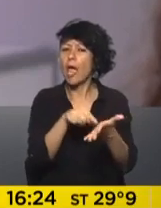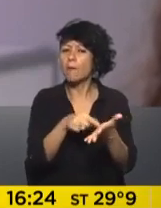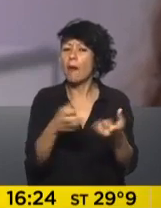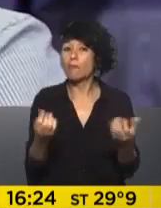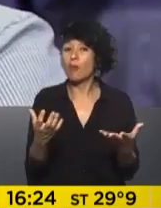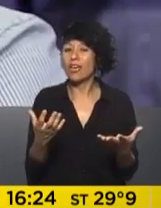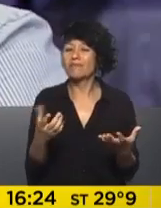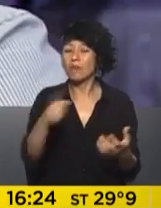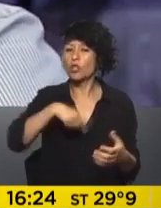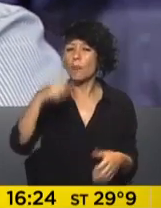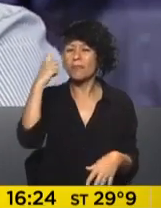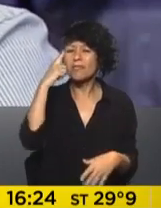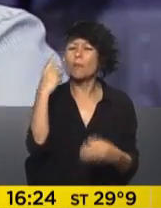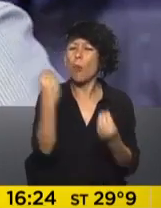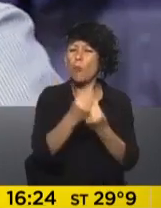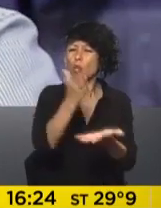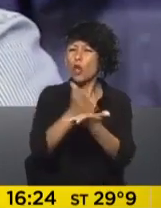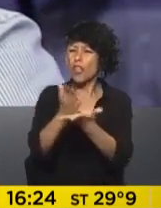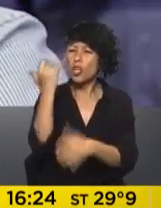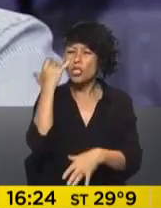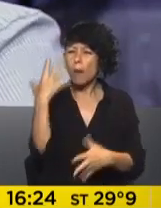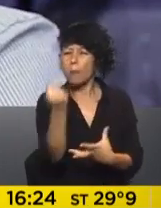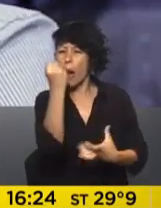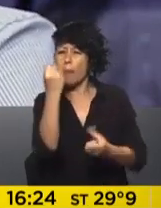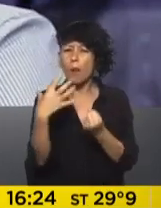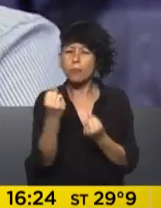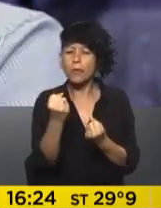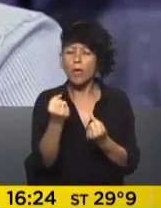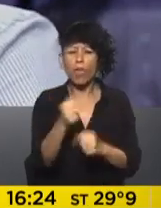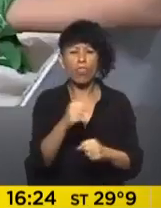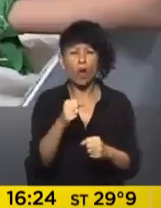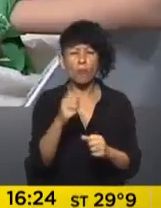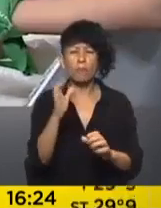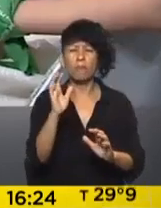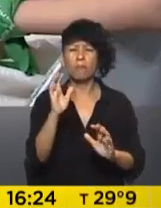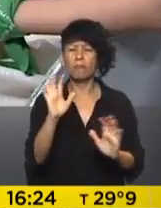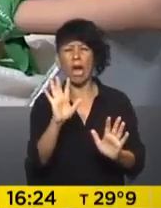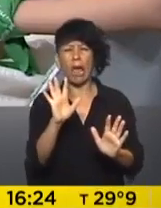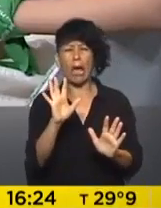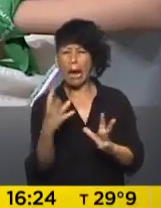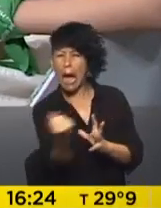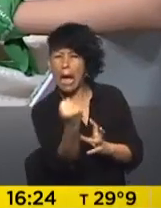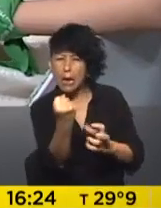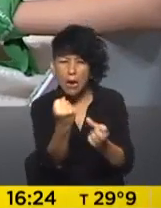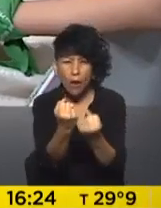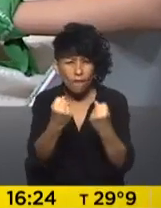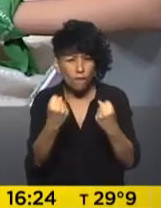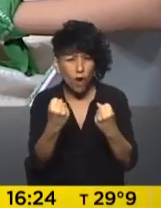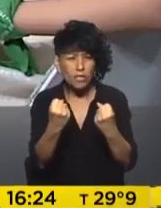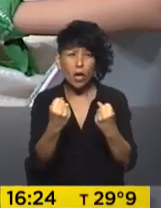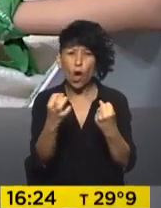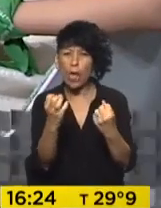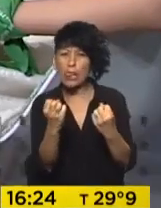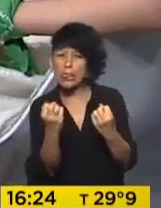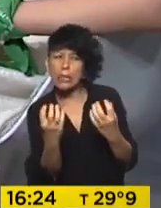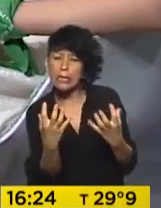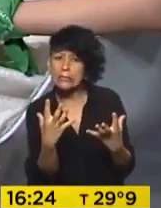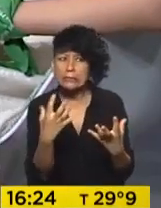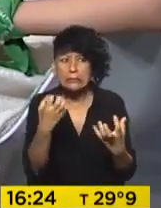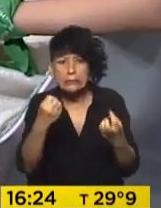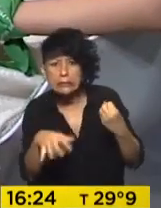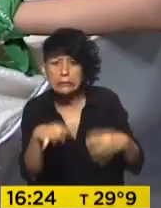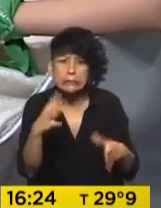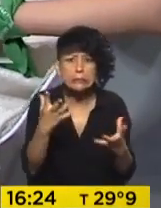derechos ya conquistados, y de repente empezás a decir, epa, quizás no estaban tan conquistados como pensábamos. Claro. O quizás ahora que